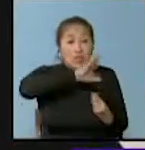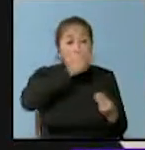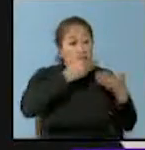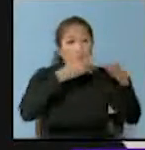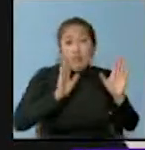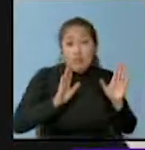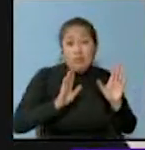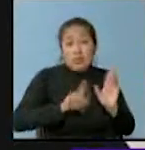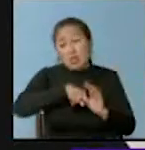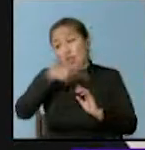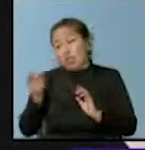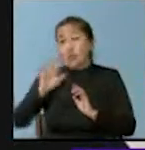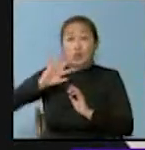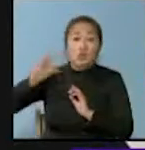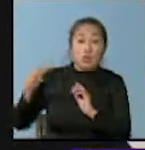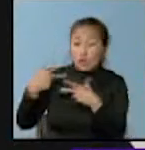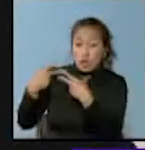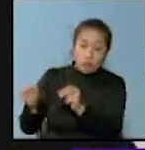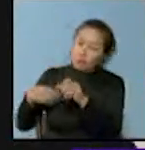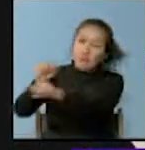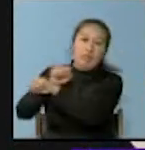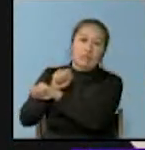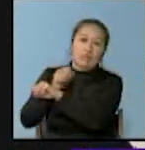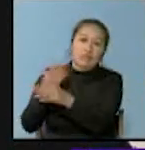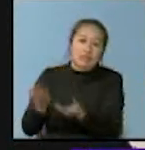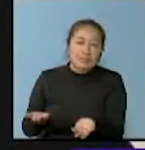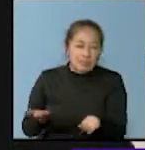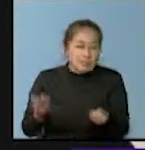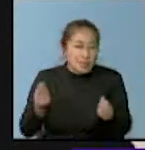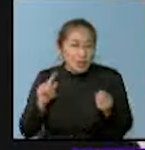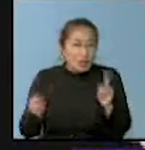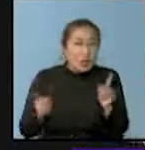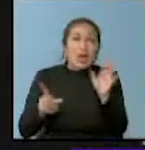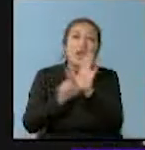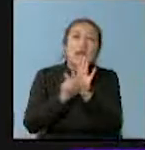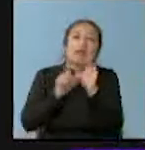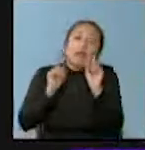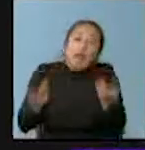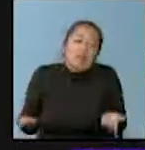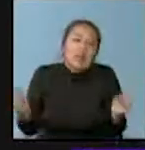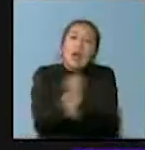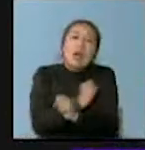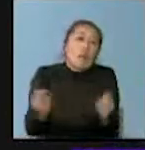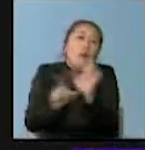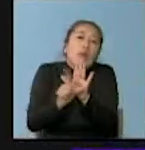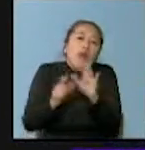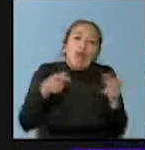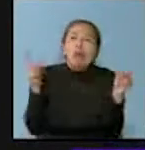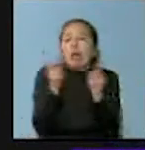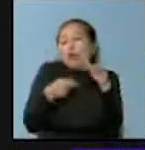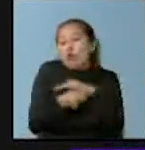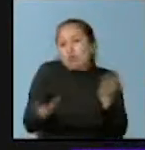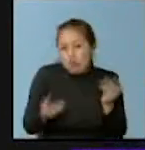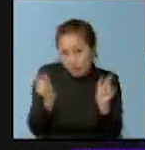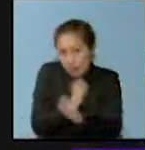libre y el que no roba va preso. O sea, legalicemos también la corrupción, ¿no? Ustedes van a